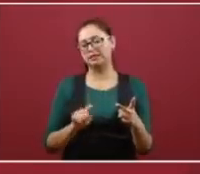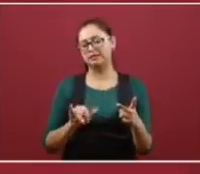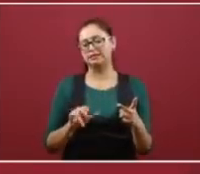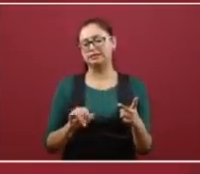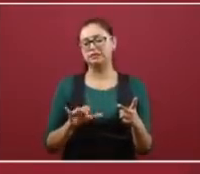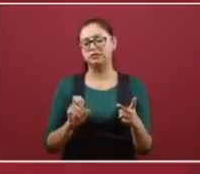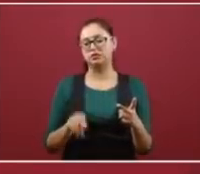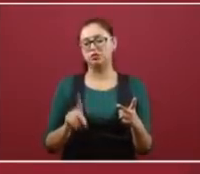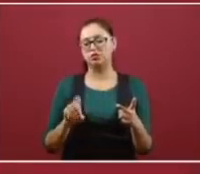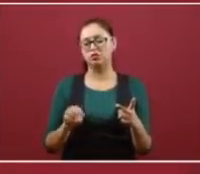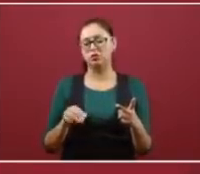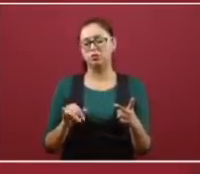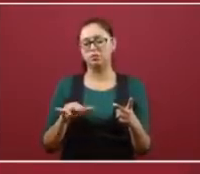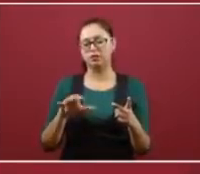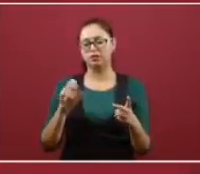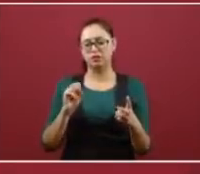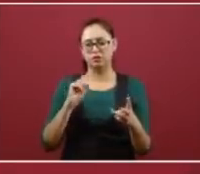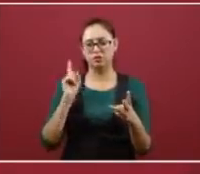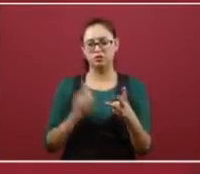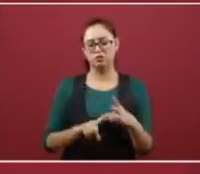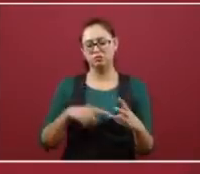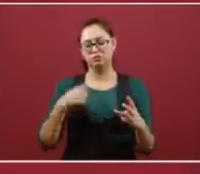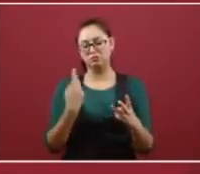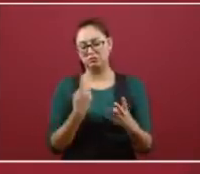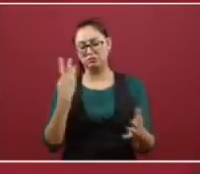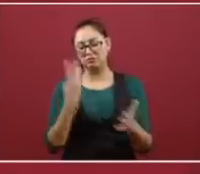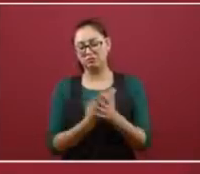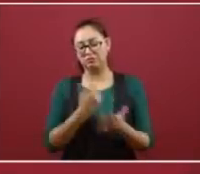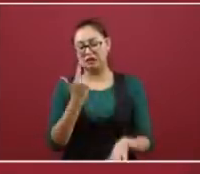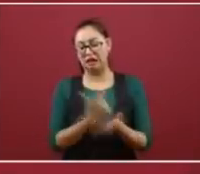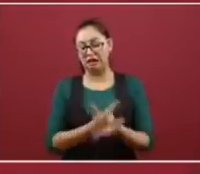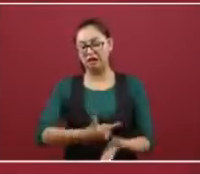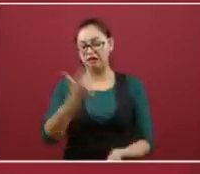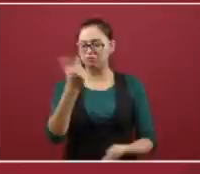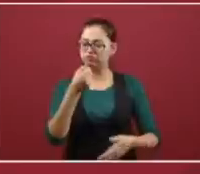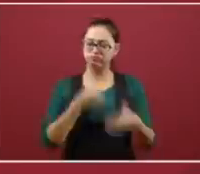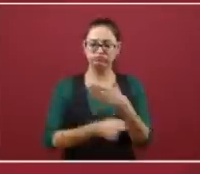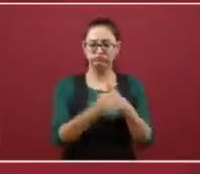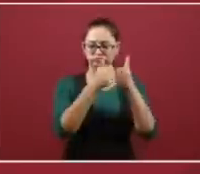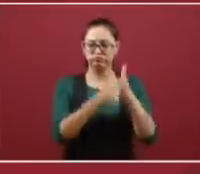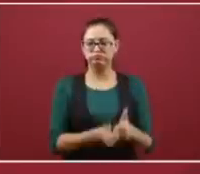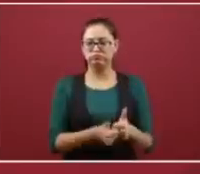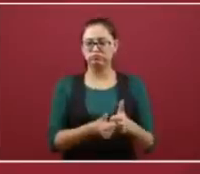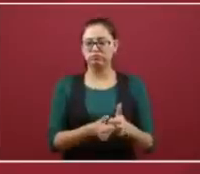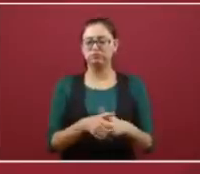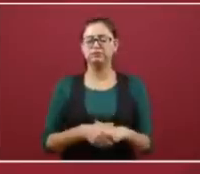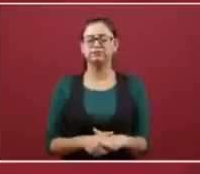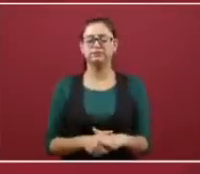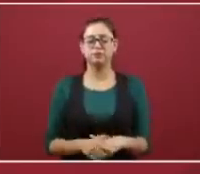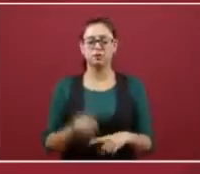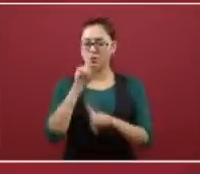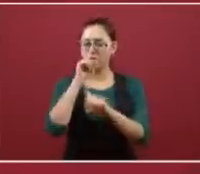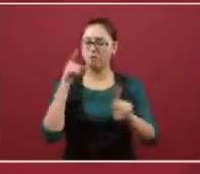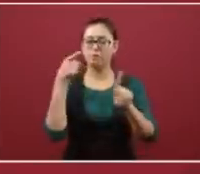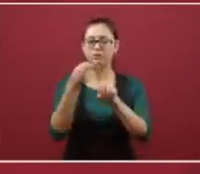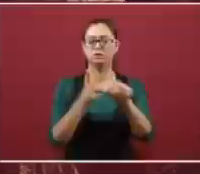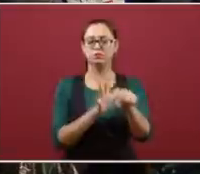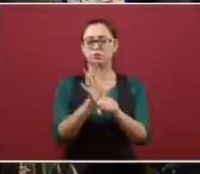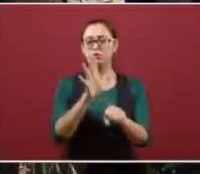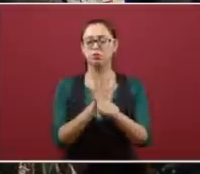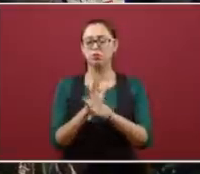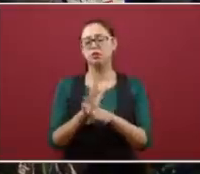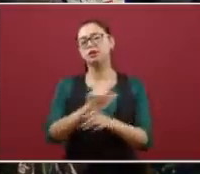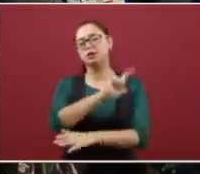oficiosa para delitos graves el objetivo era ajustar el marco jurídico a las nuevas realidades